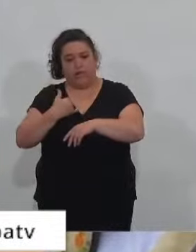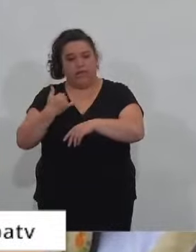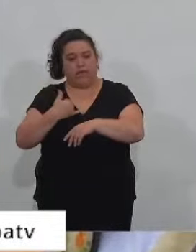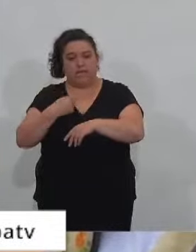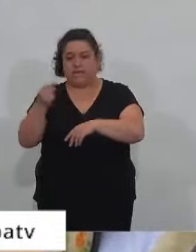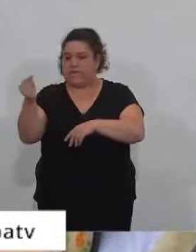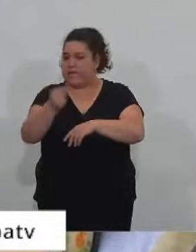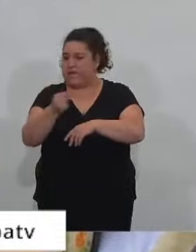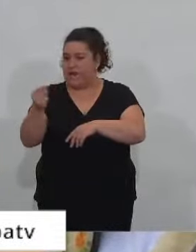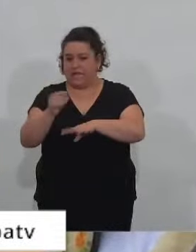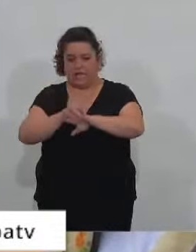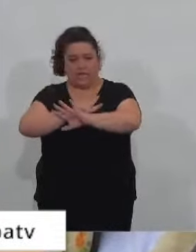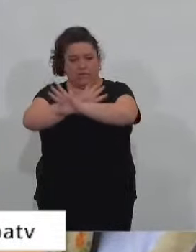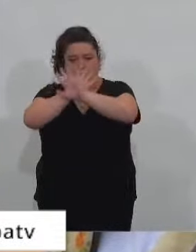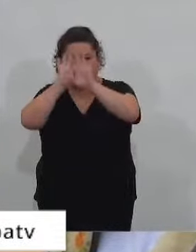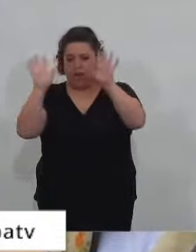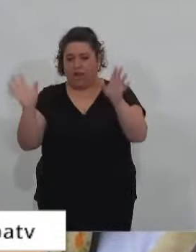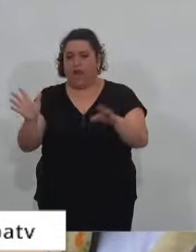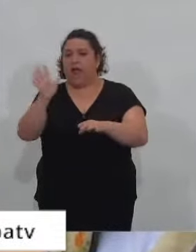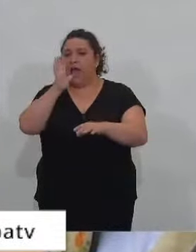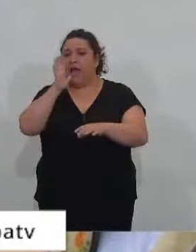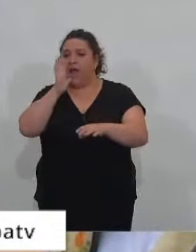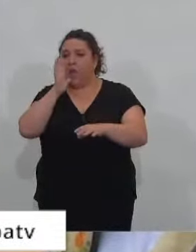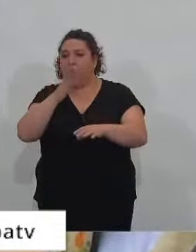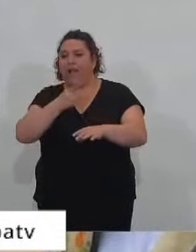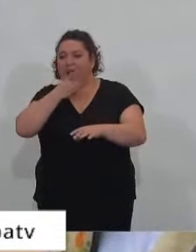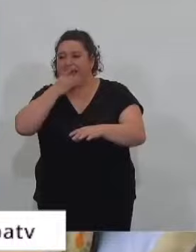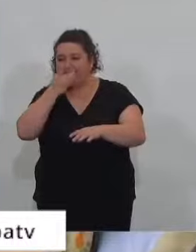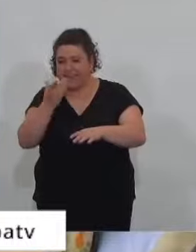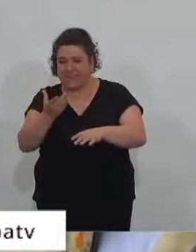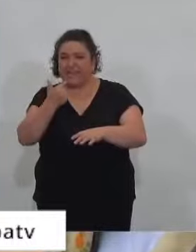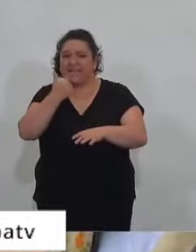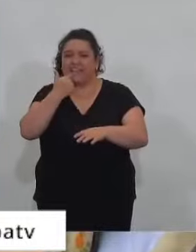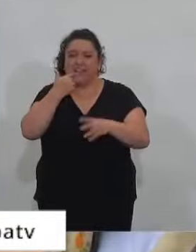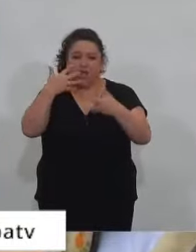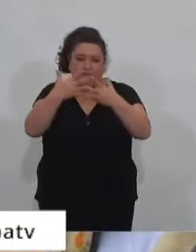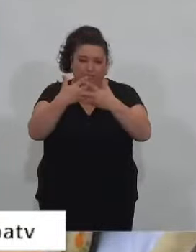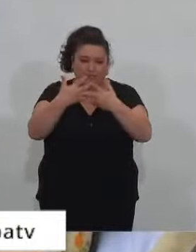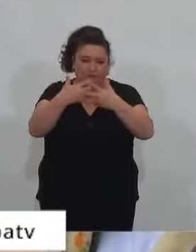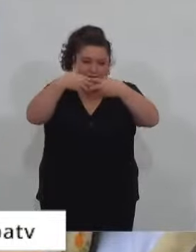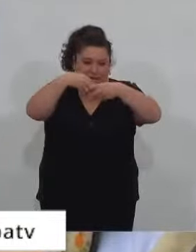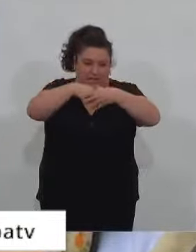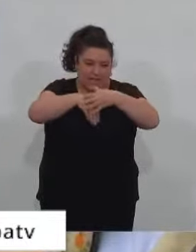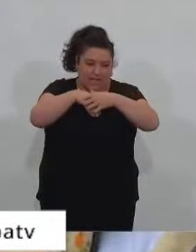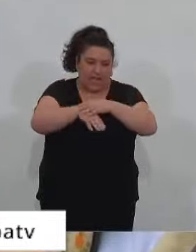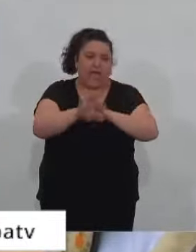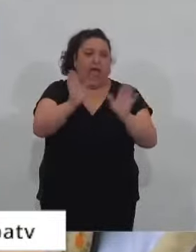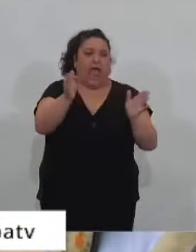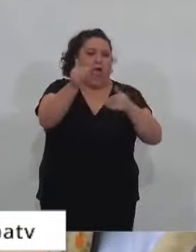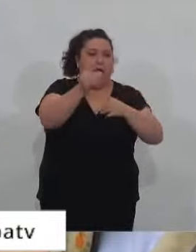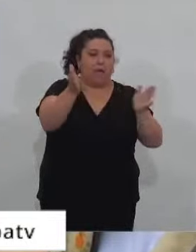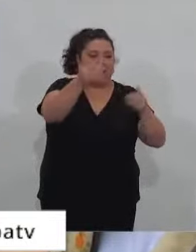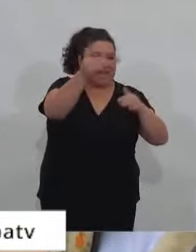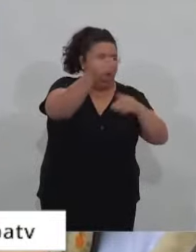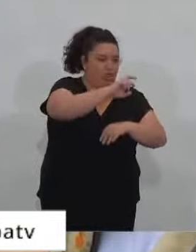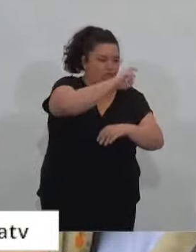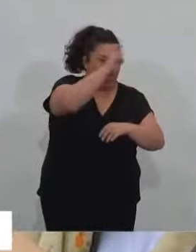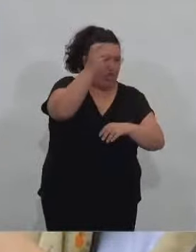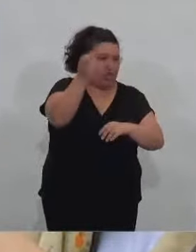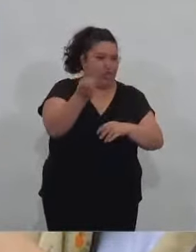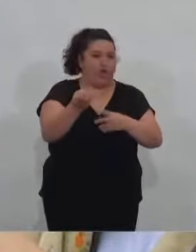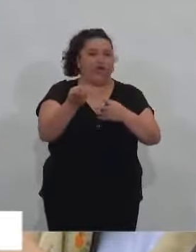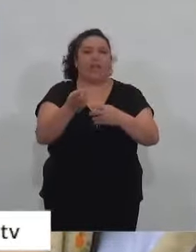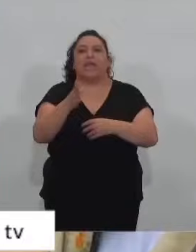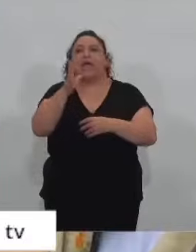se hizo en la purga del acumulador, se hizo también en varias habitaciones y en los calentadores que teníamos a disposición y en los aspersores de riego. Ninguno de ellos ha